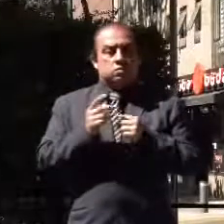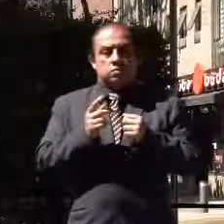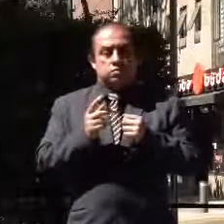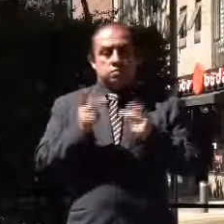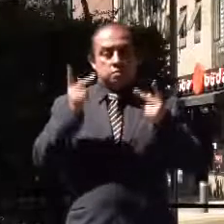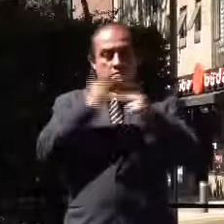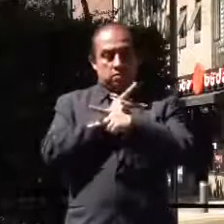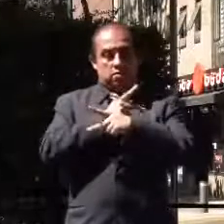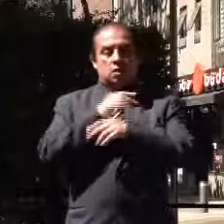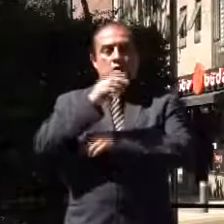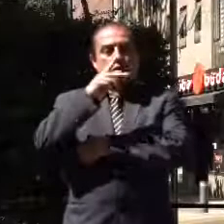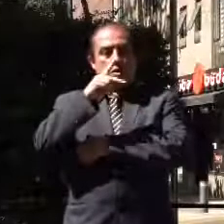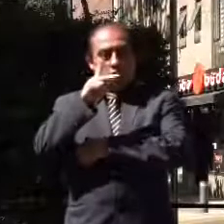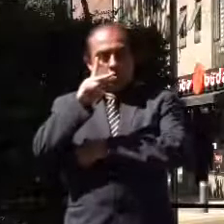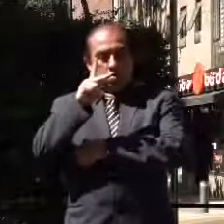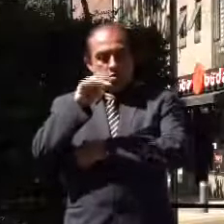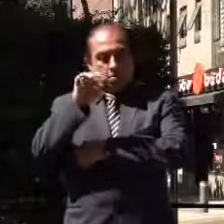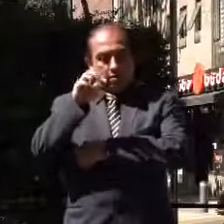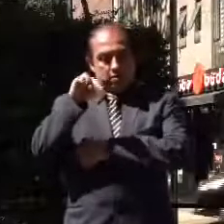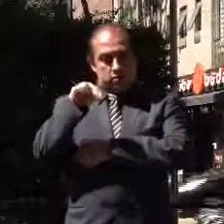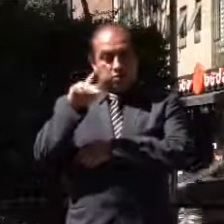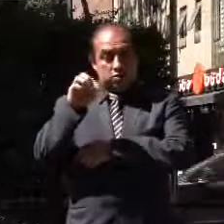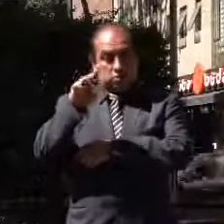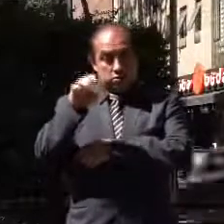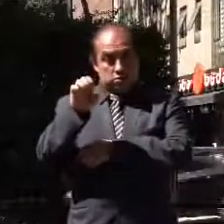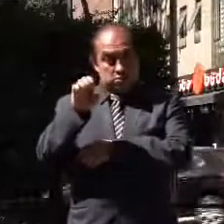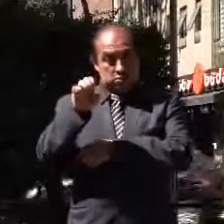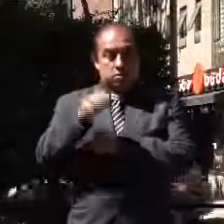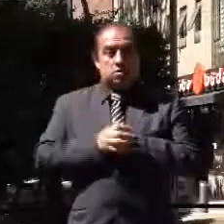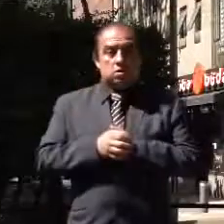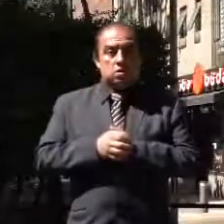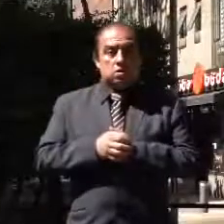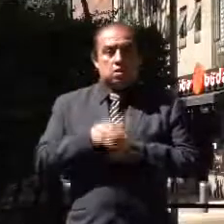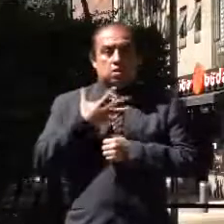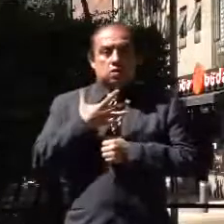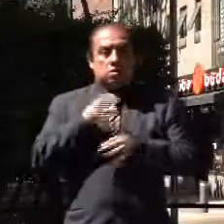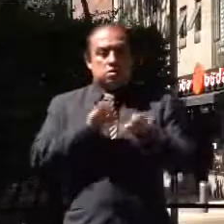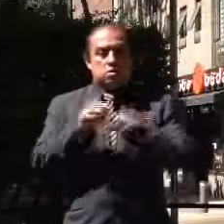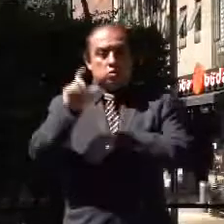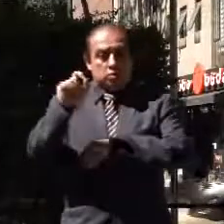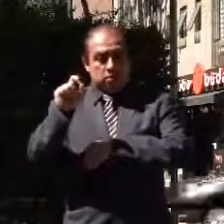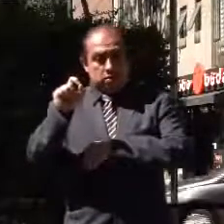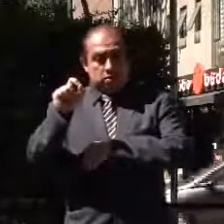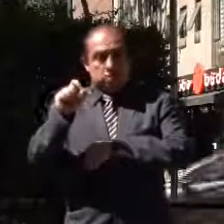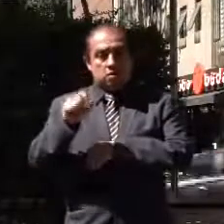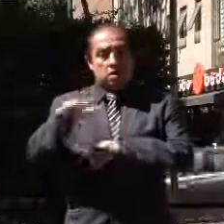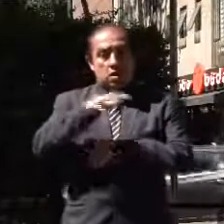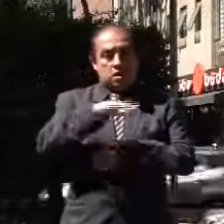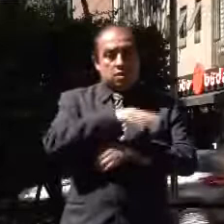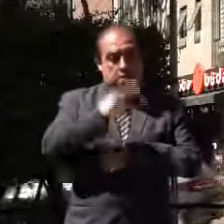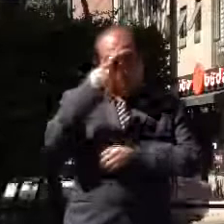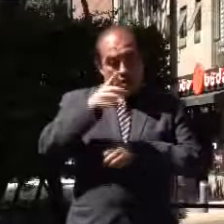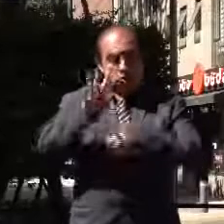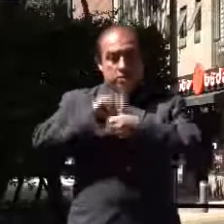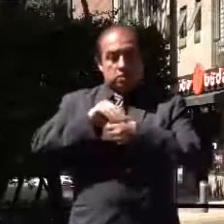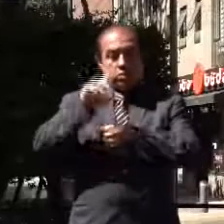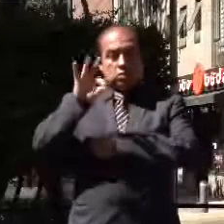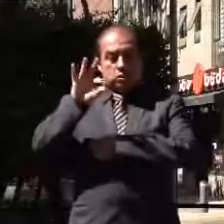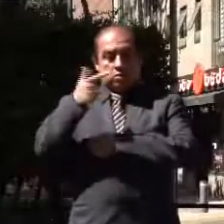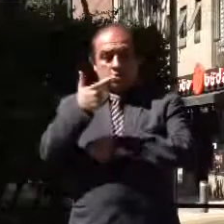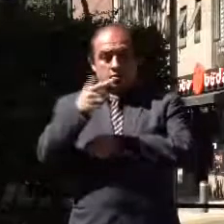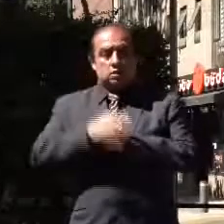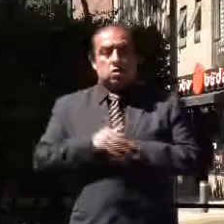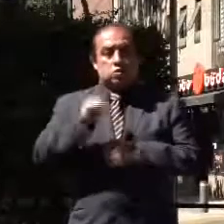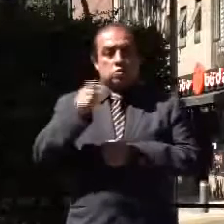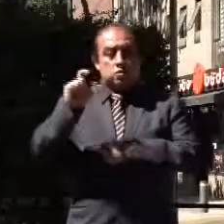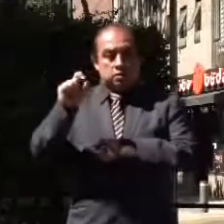otros 20 sectores para tener un total de 47. Los otros 20 sectores están